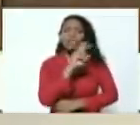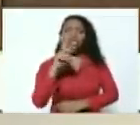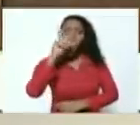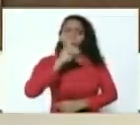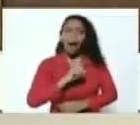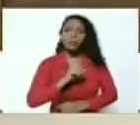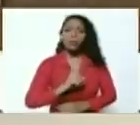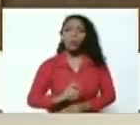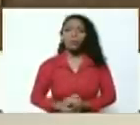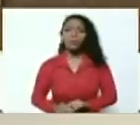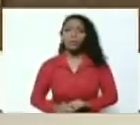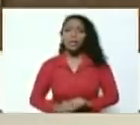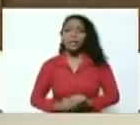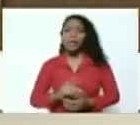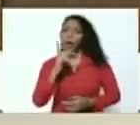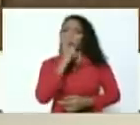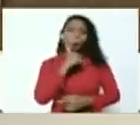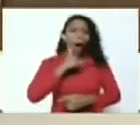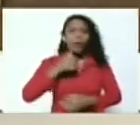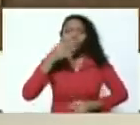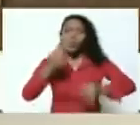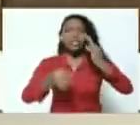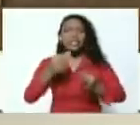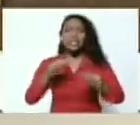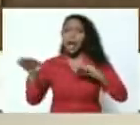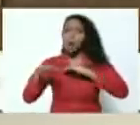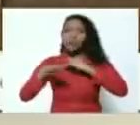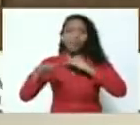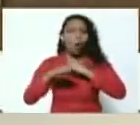años de injusticia.